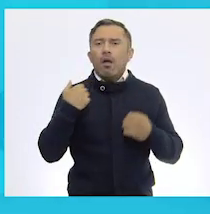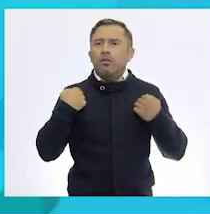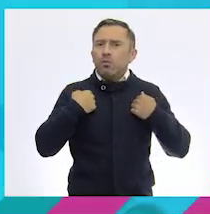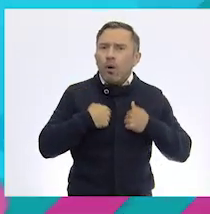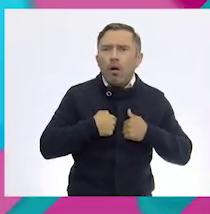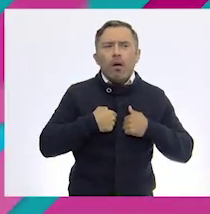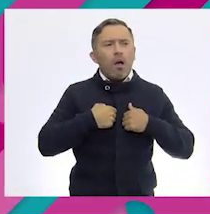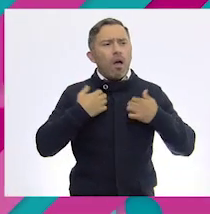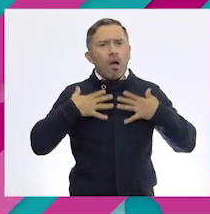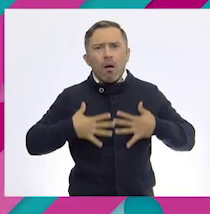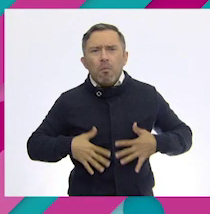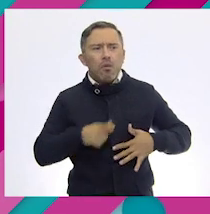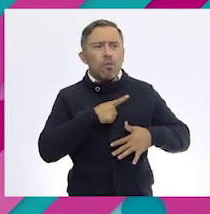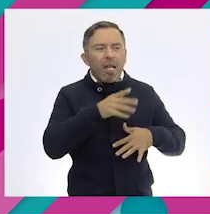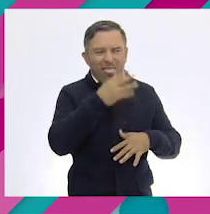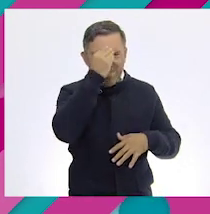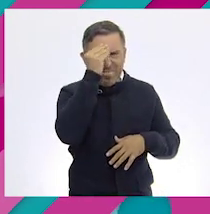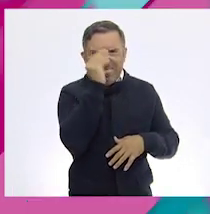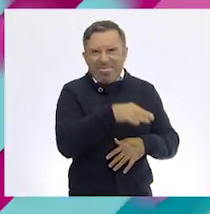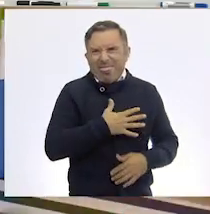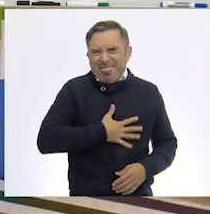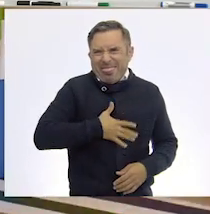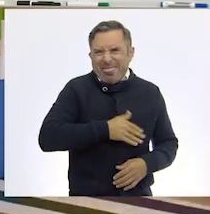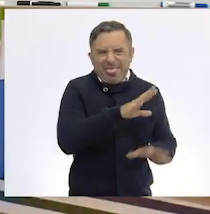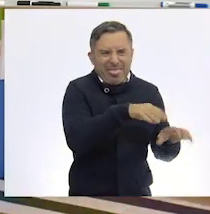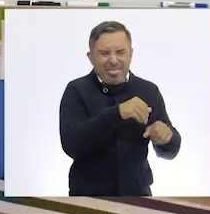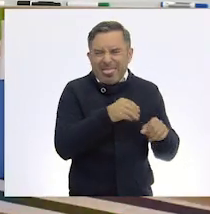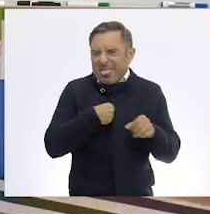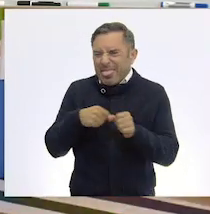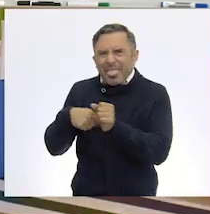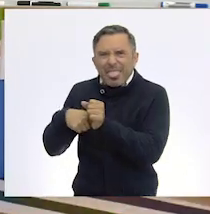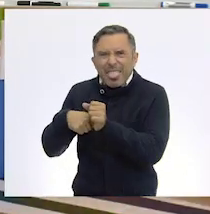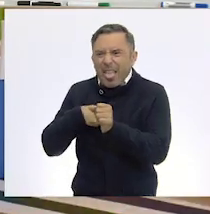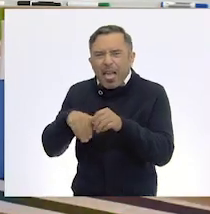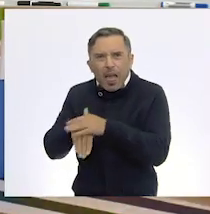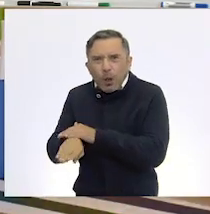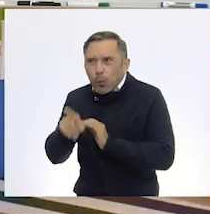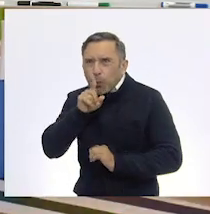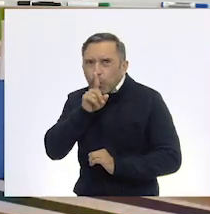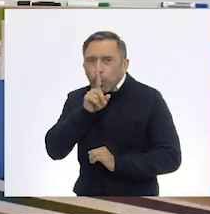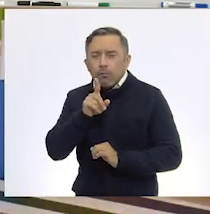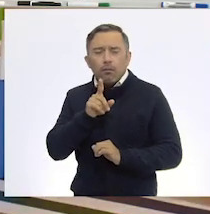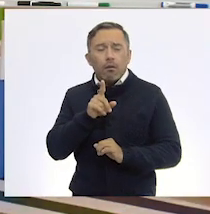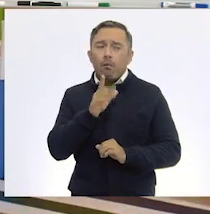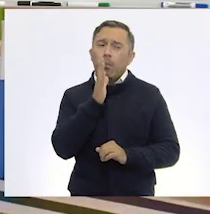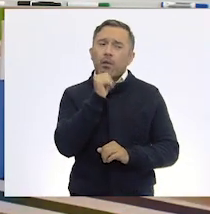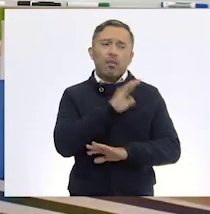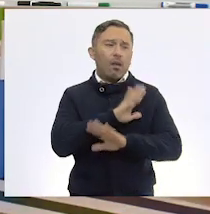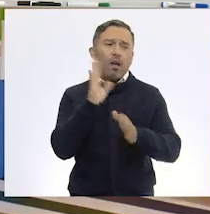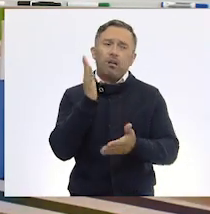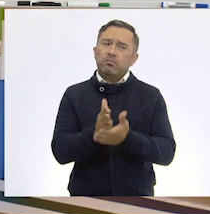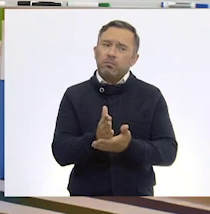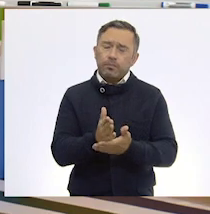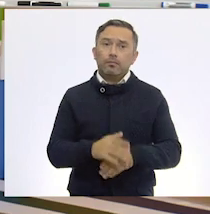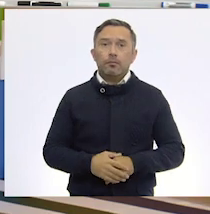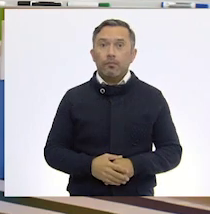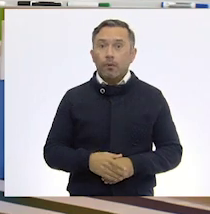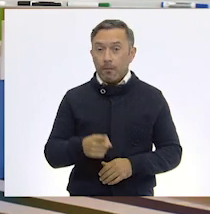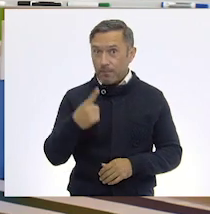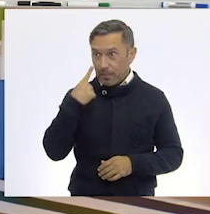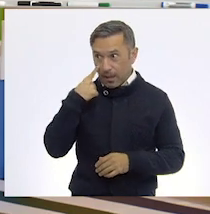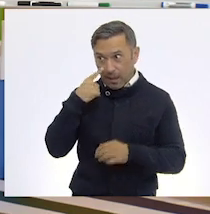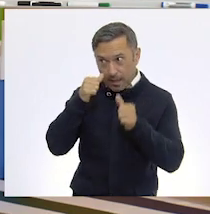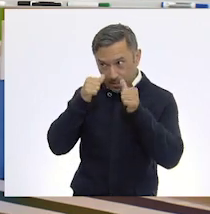suéteres. No. Pongan mucha atención en esta parte, porque entre todos pensaron en